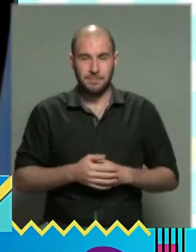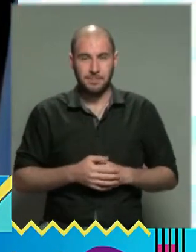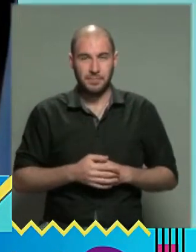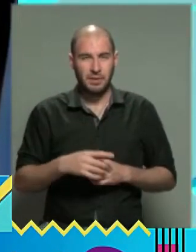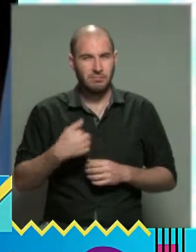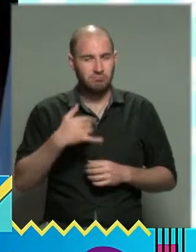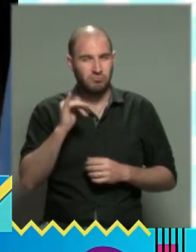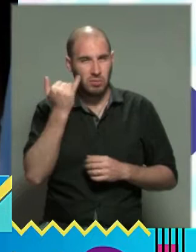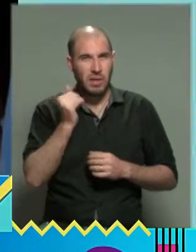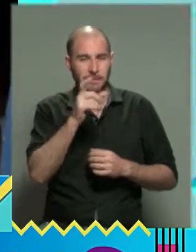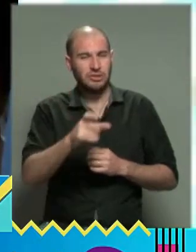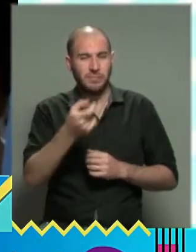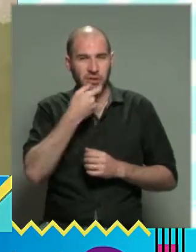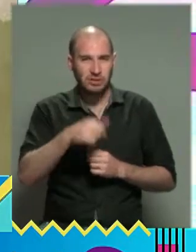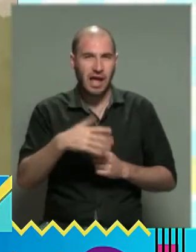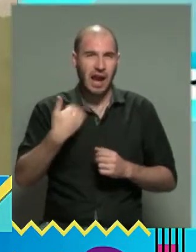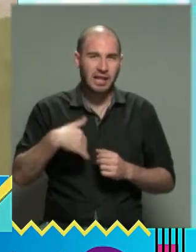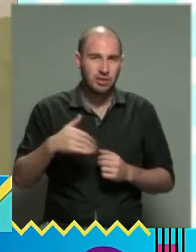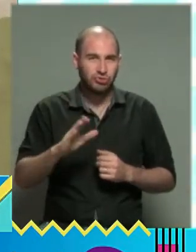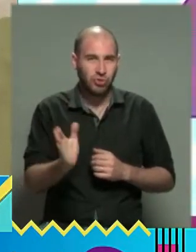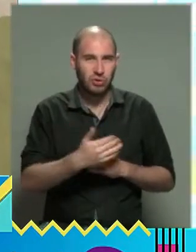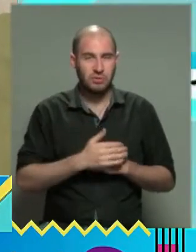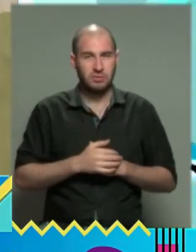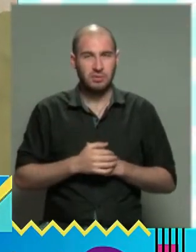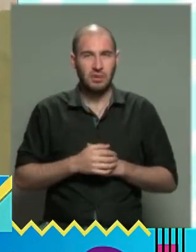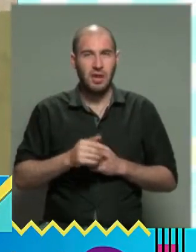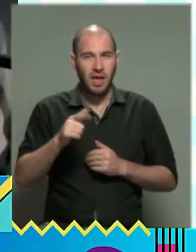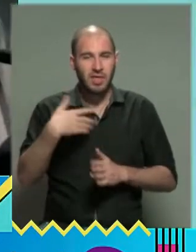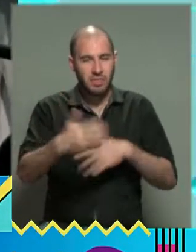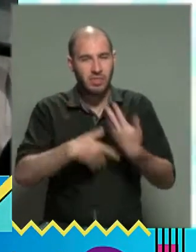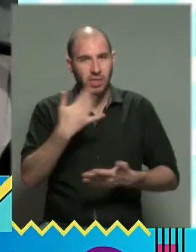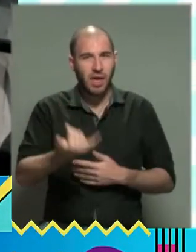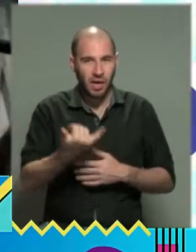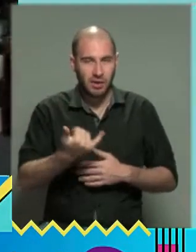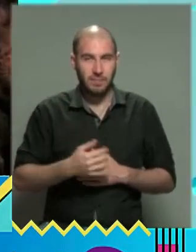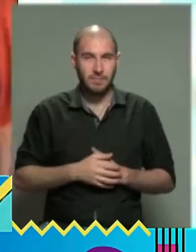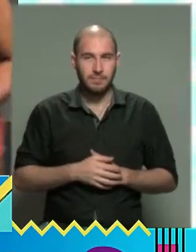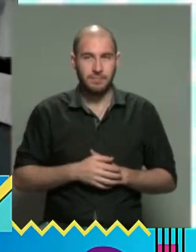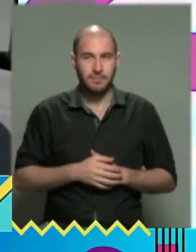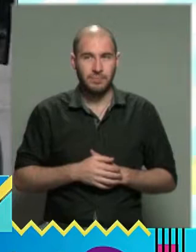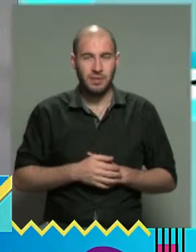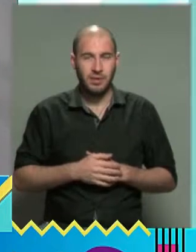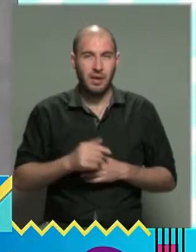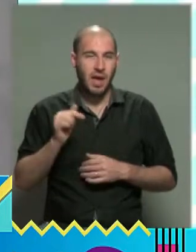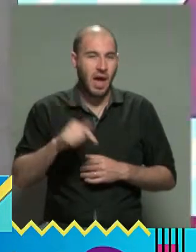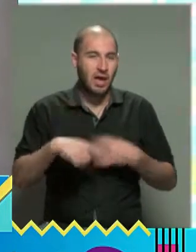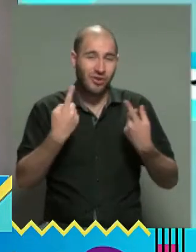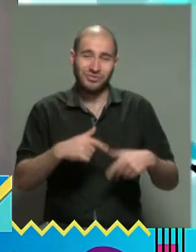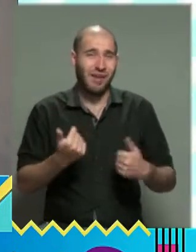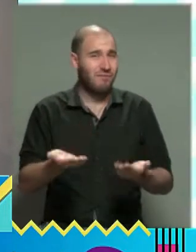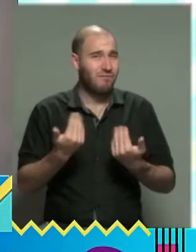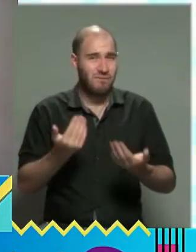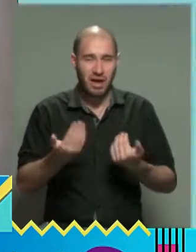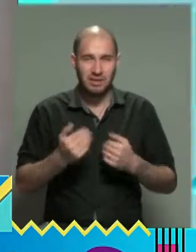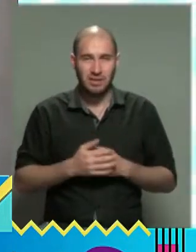yo veo que los mendocinos, los argentinos, tienen muy desarrollado ese aspecto. Por supuesto que faltan muchas cosas por